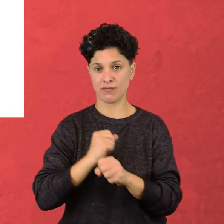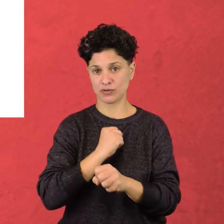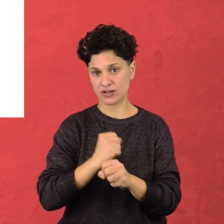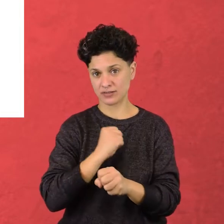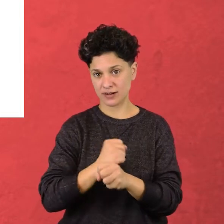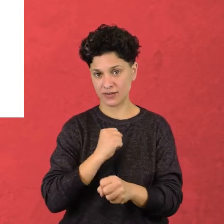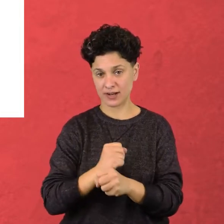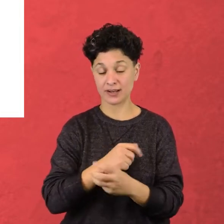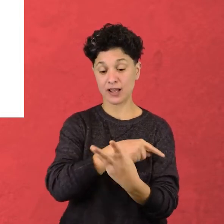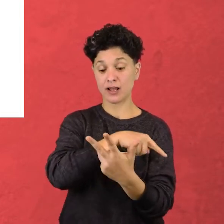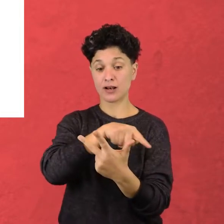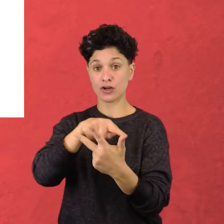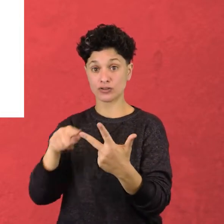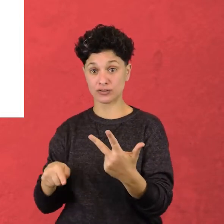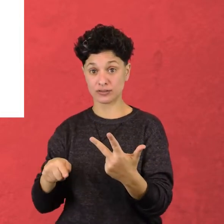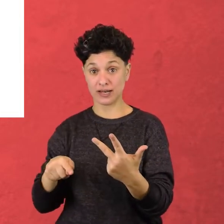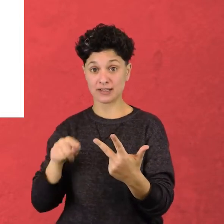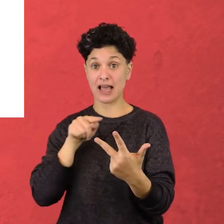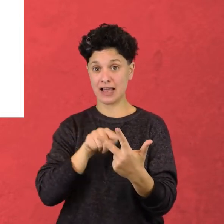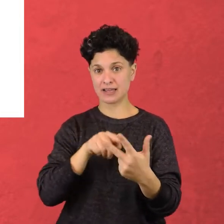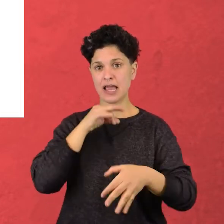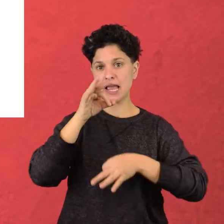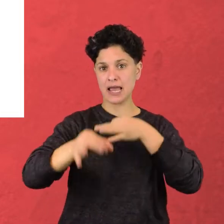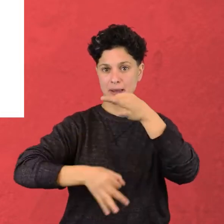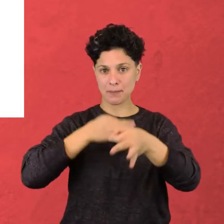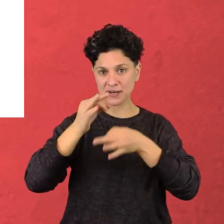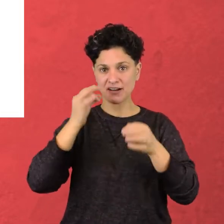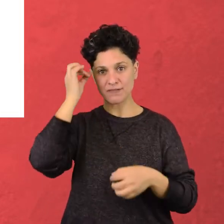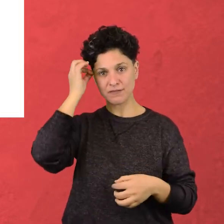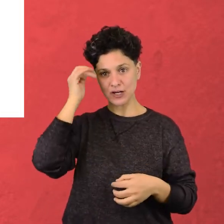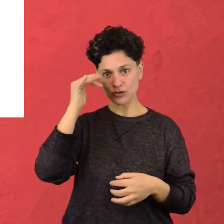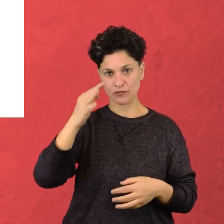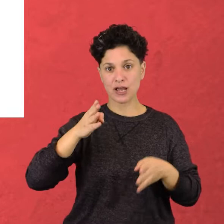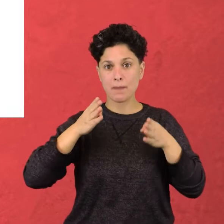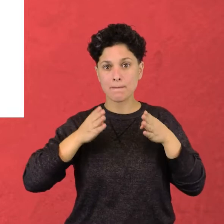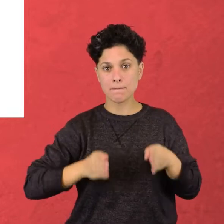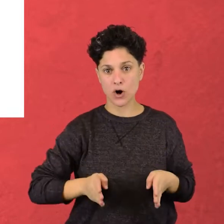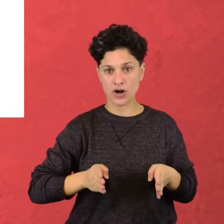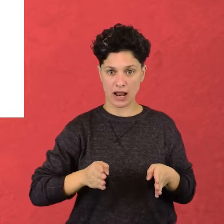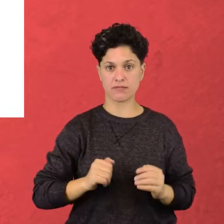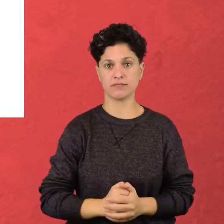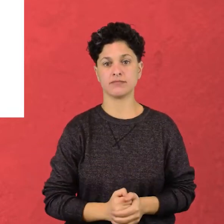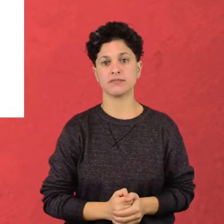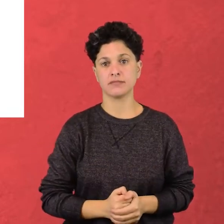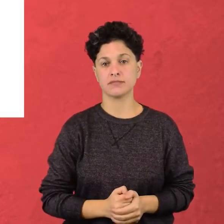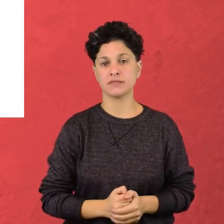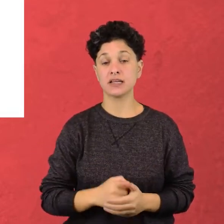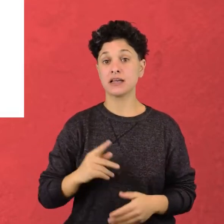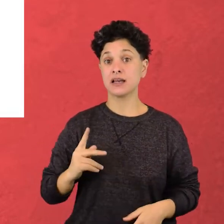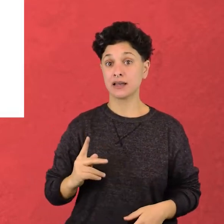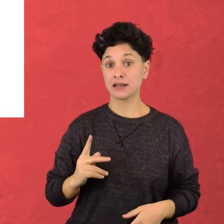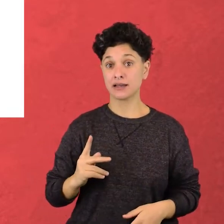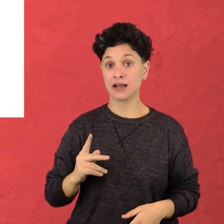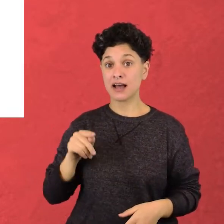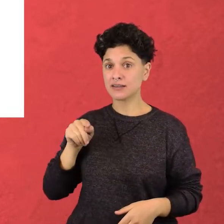es la ilustración. Con esos tres materiales podemos decir que tenemos la parte moral, la filosofía